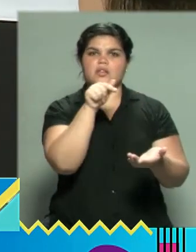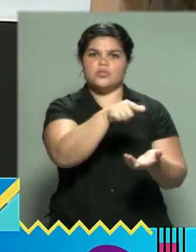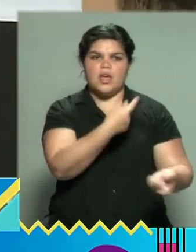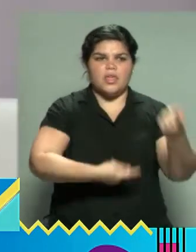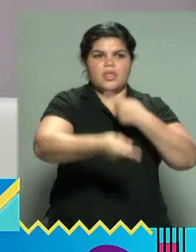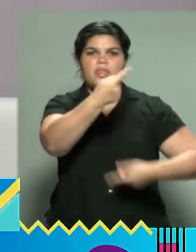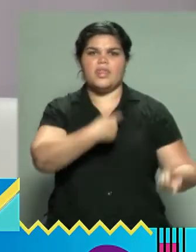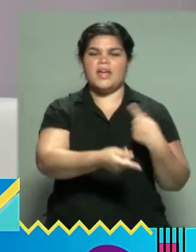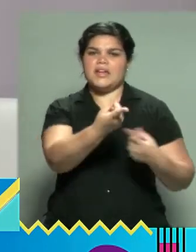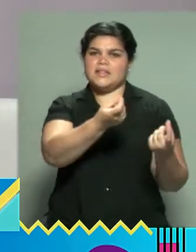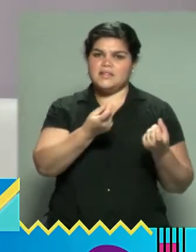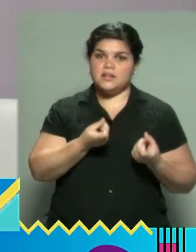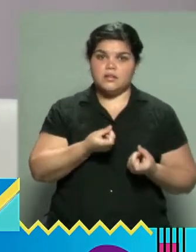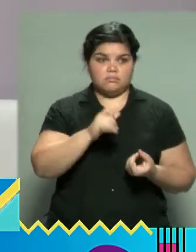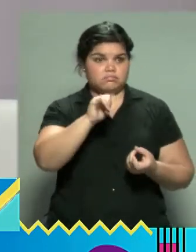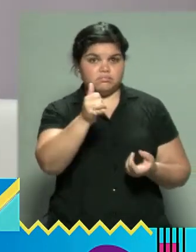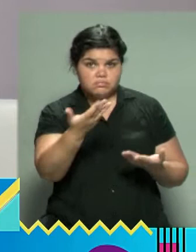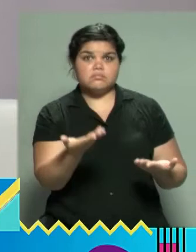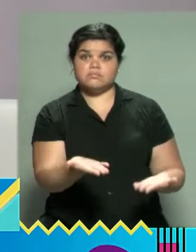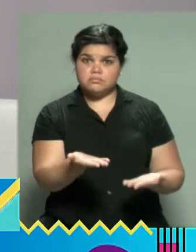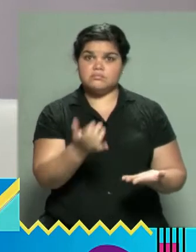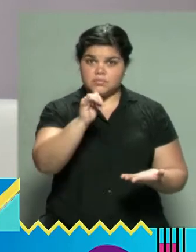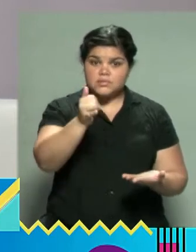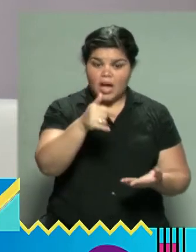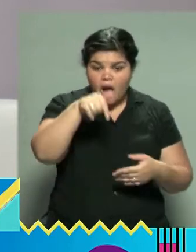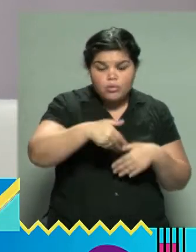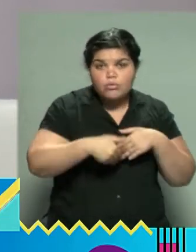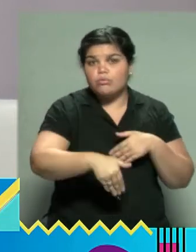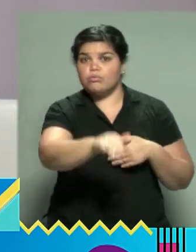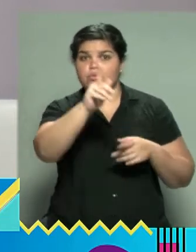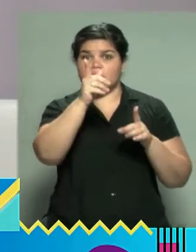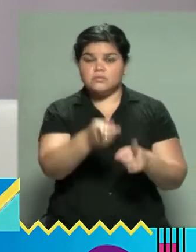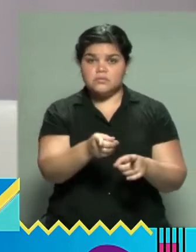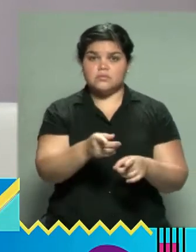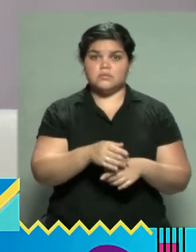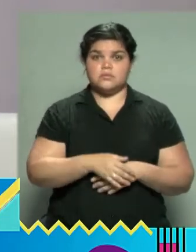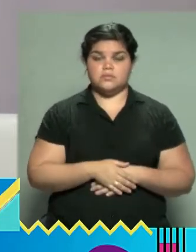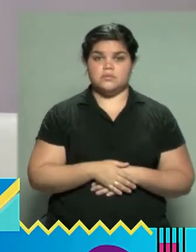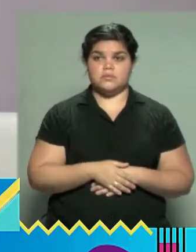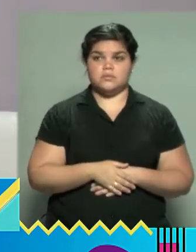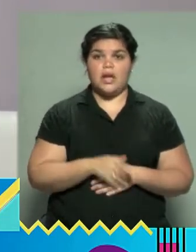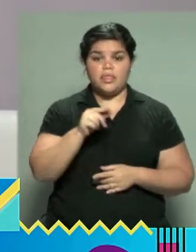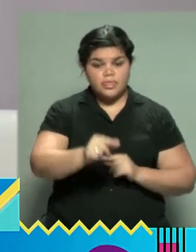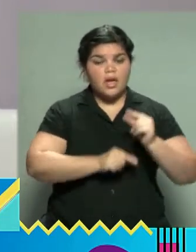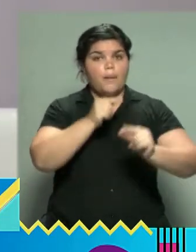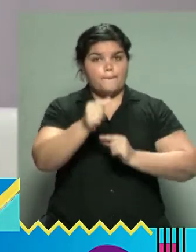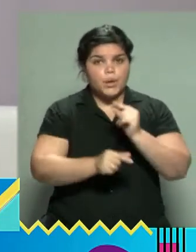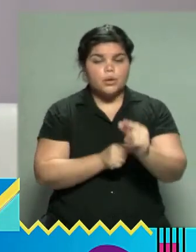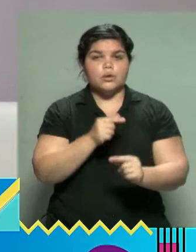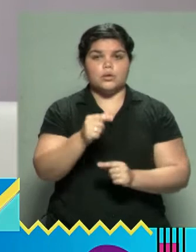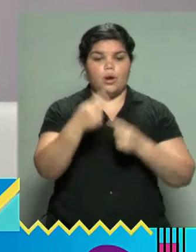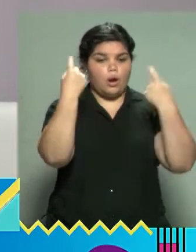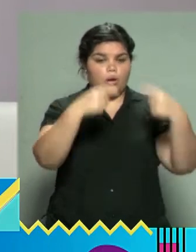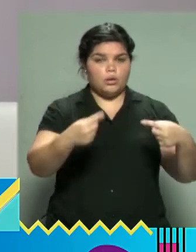recambio. Sí, concretamente es así y está sucediendo. Está sucediendo porque hay muchas